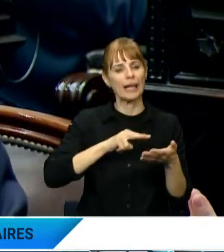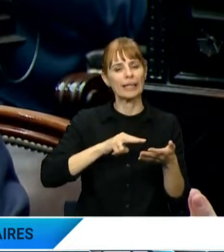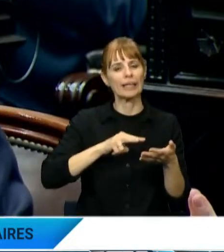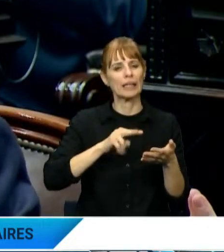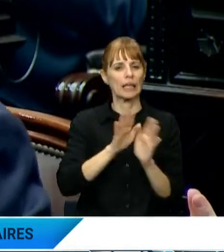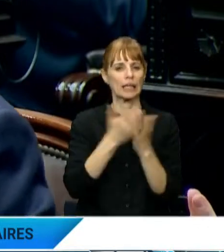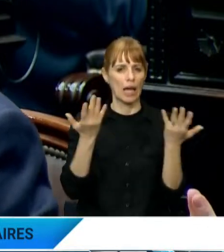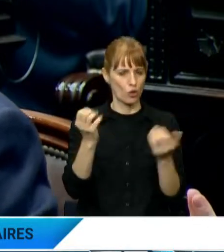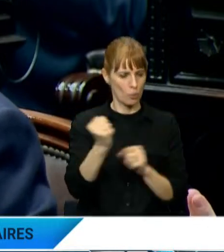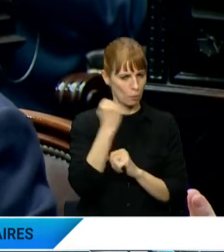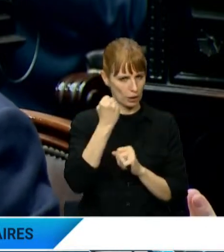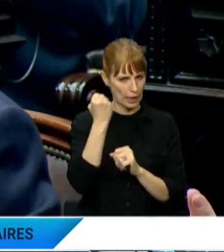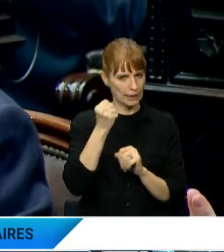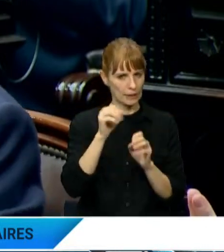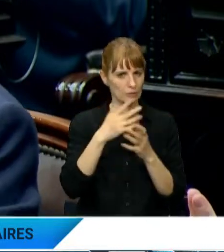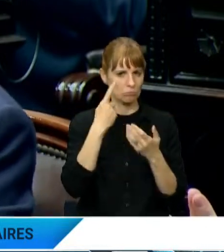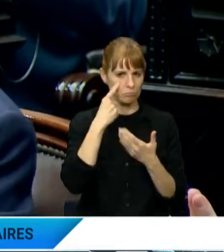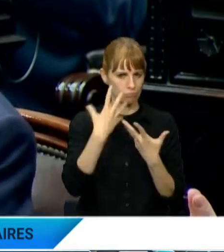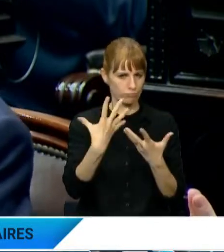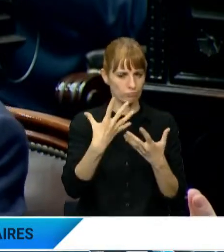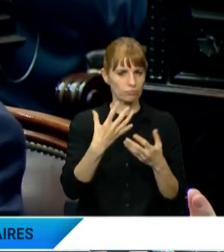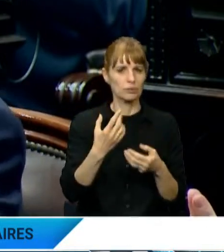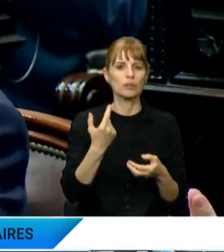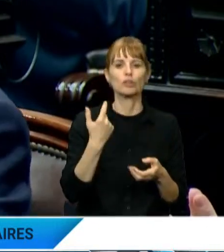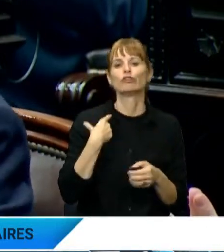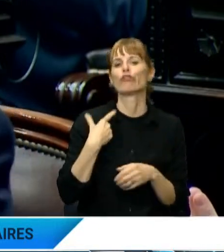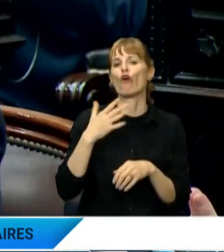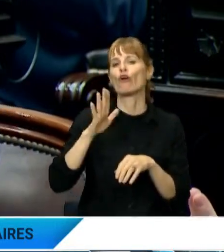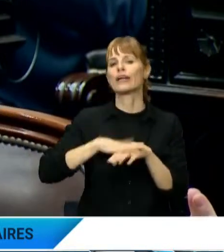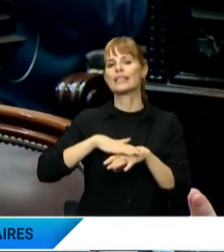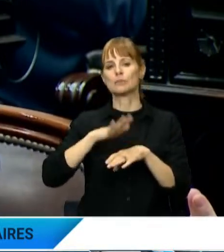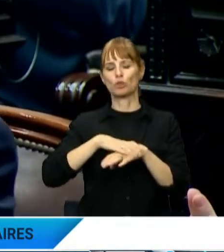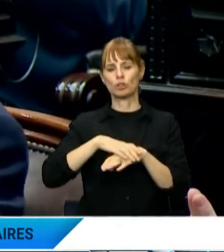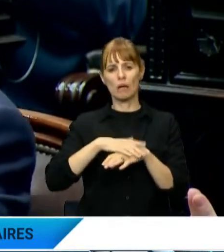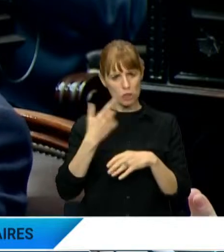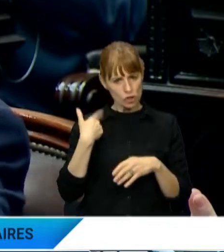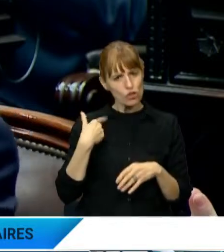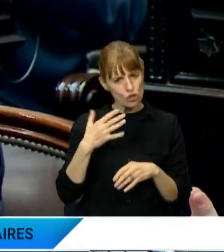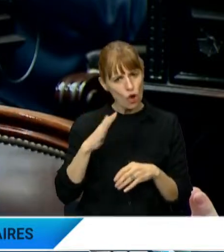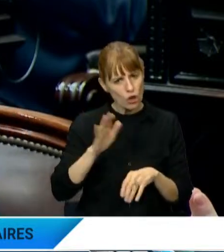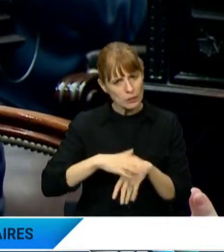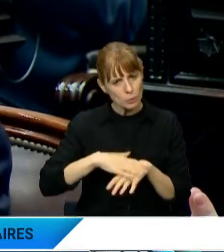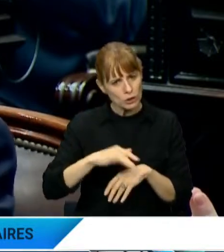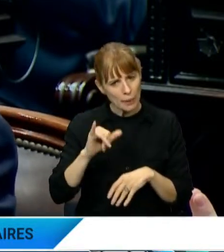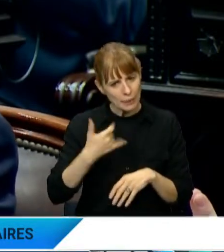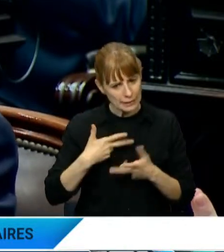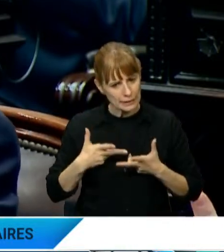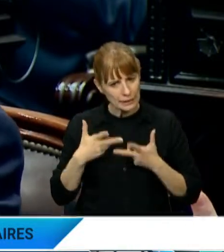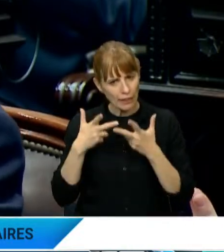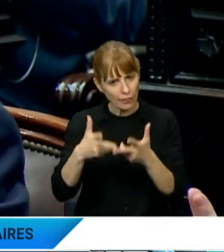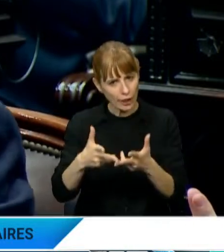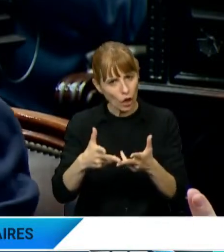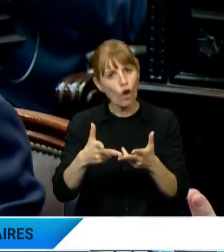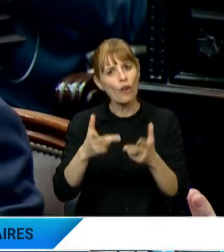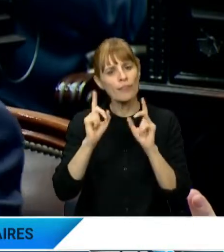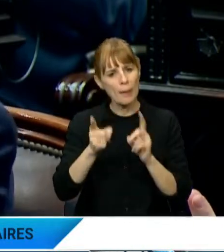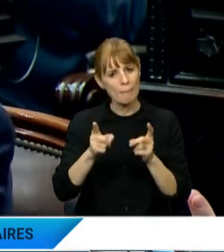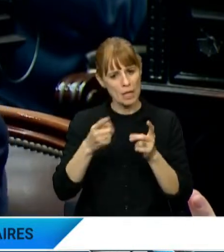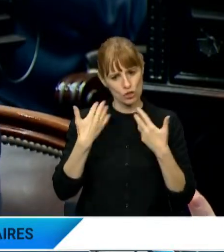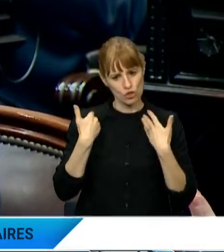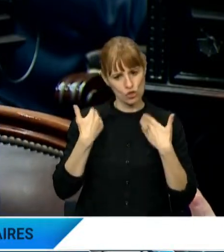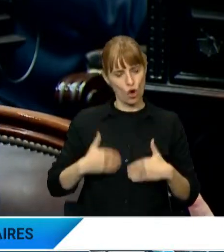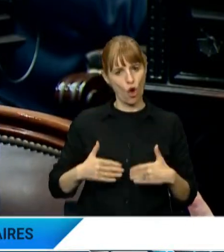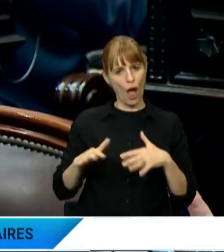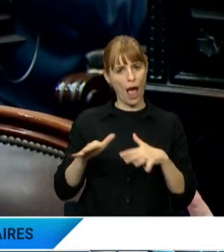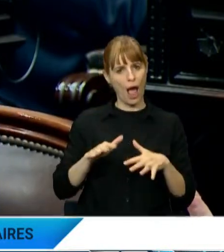tirada argentina que soy el responsable. Yo me hago cargo de las cosas que digo y que hago, no de las